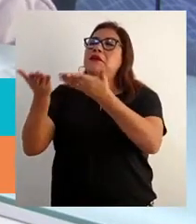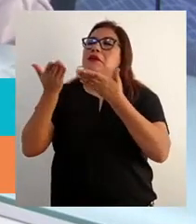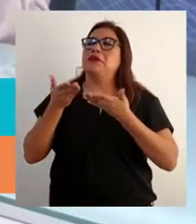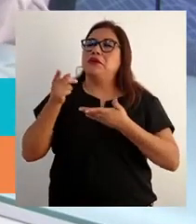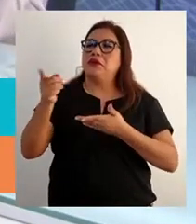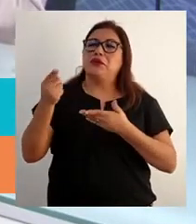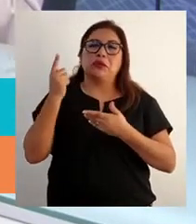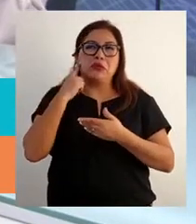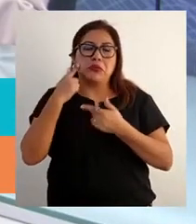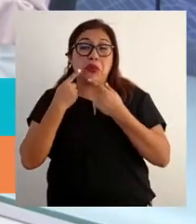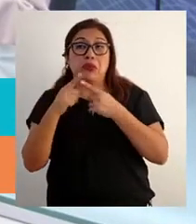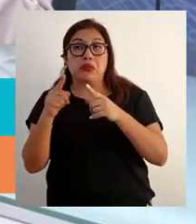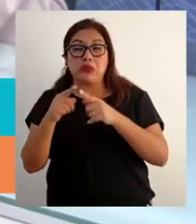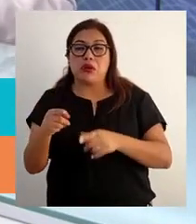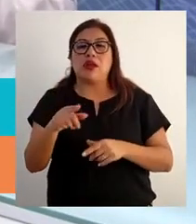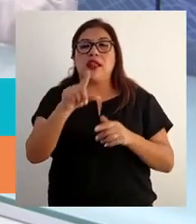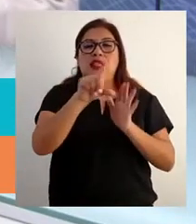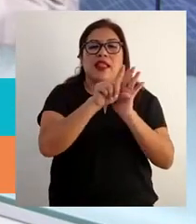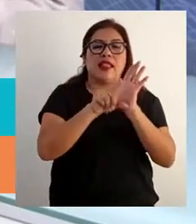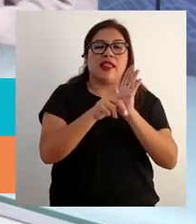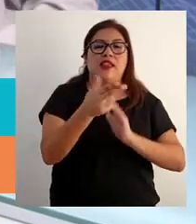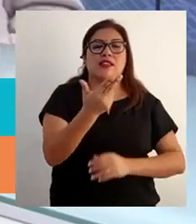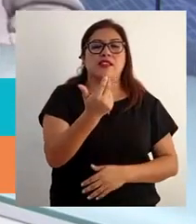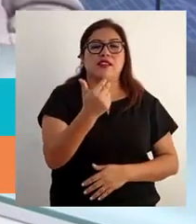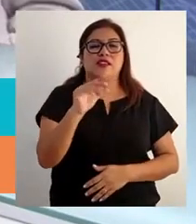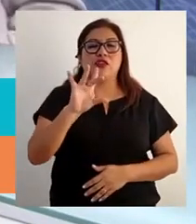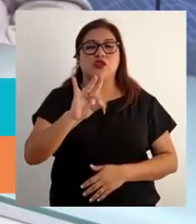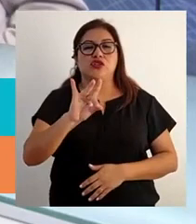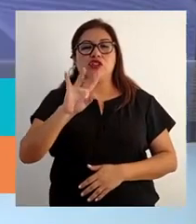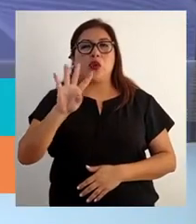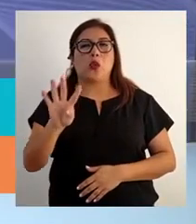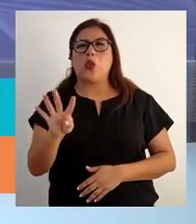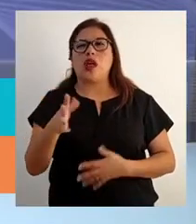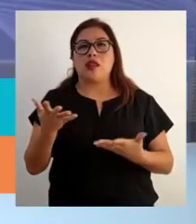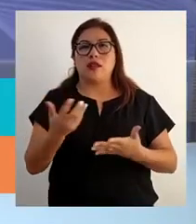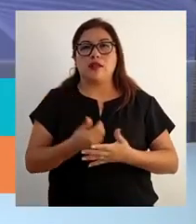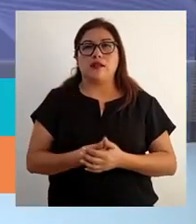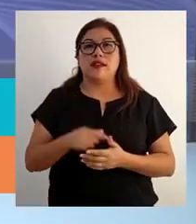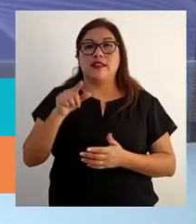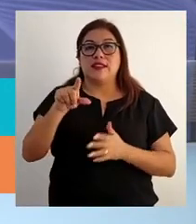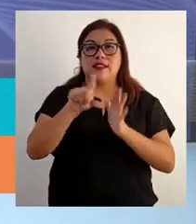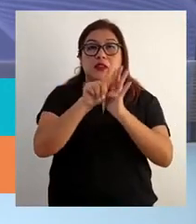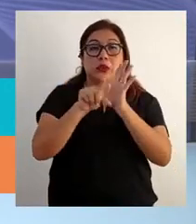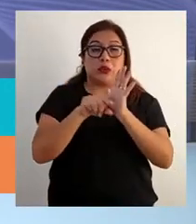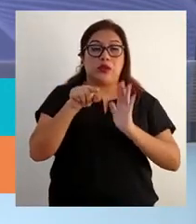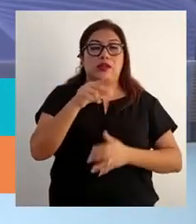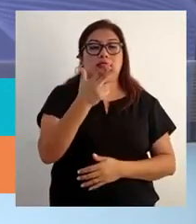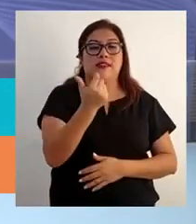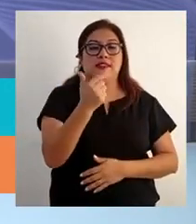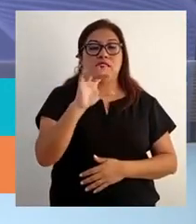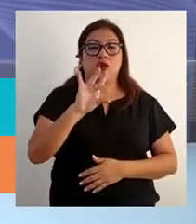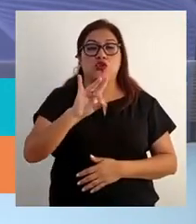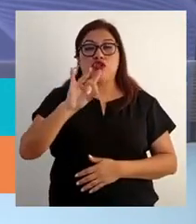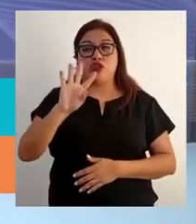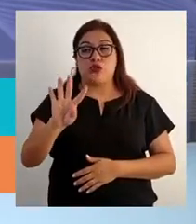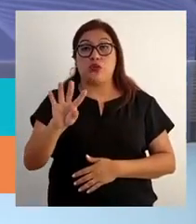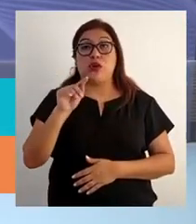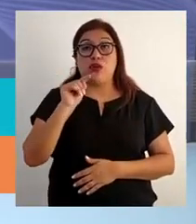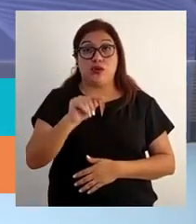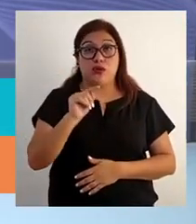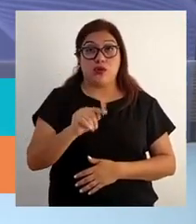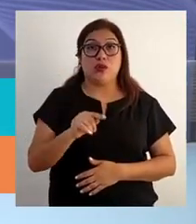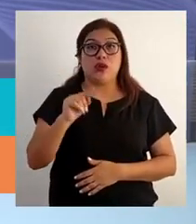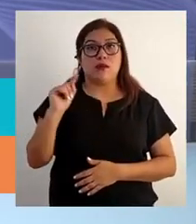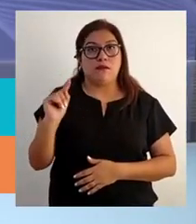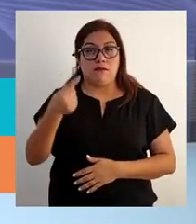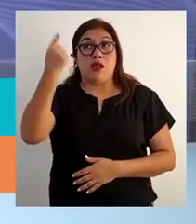legislativo 1384. Bueno, el decreto legislativo 1384 nos puso pioneros